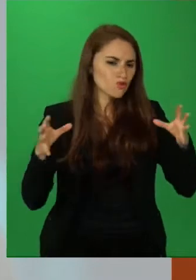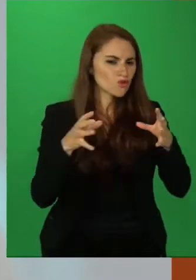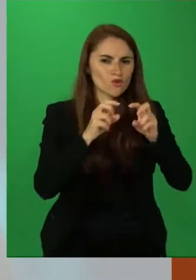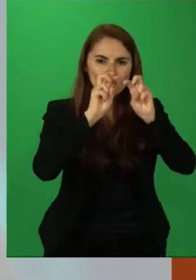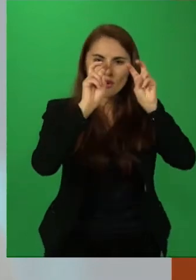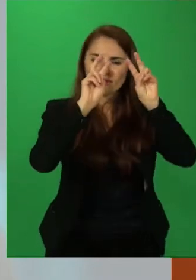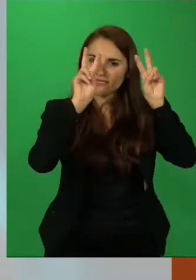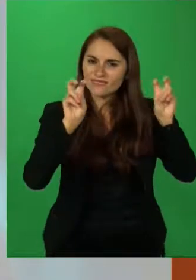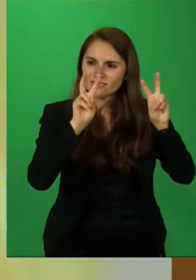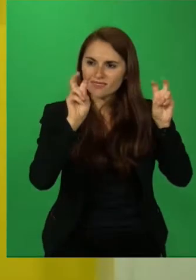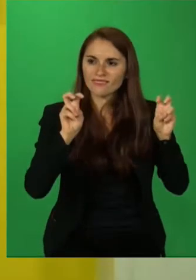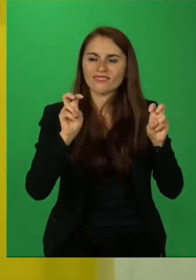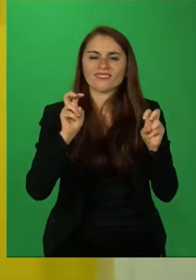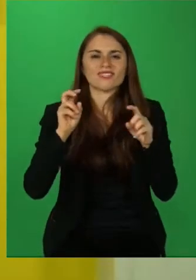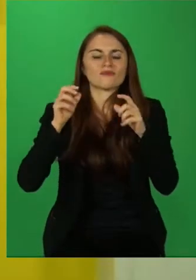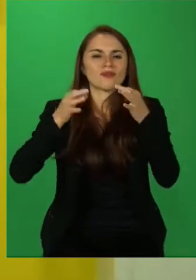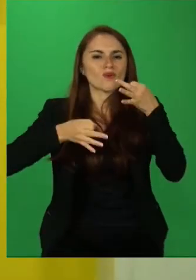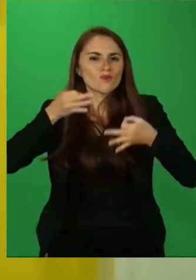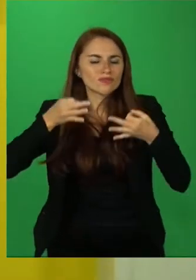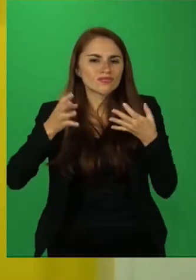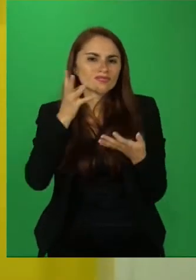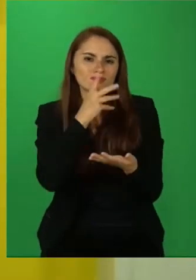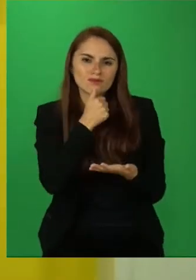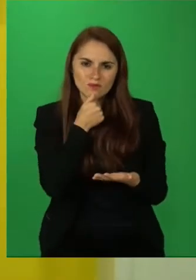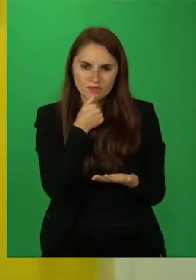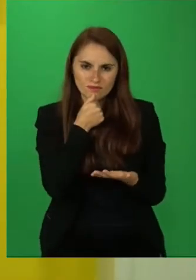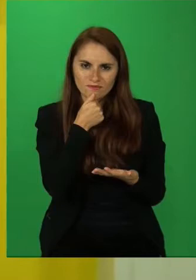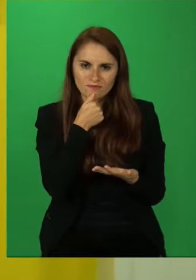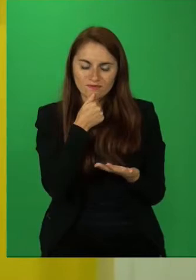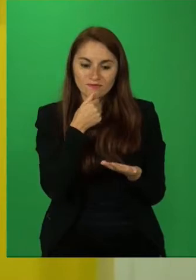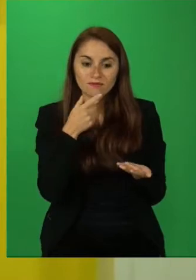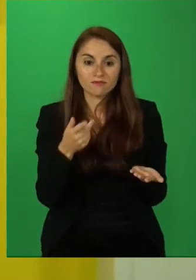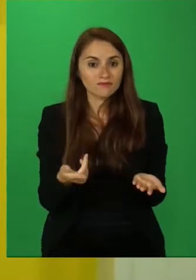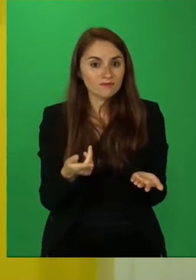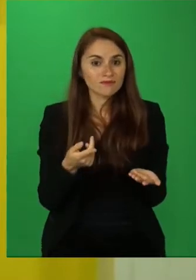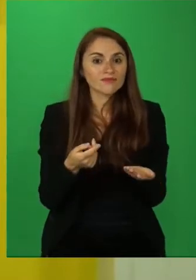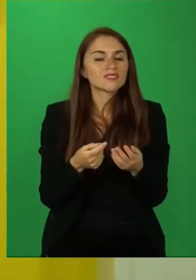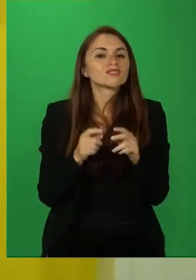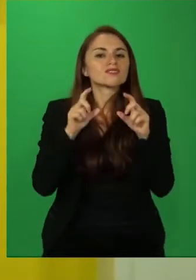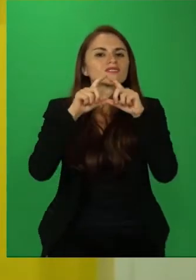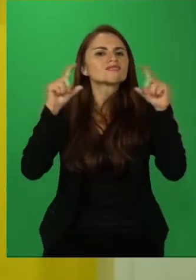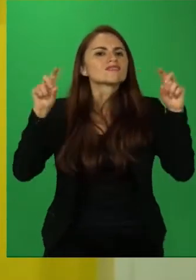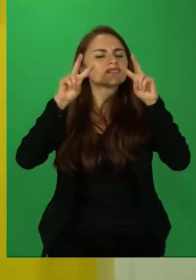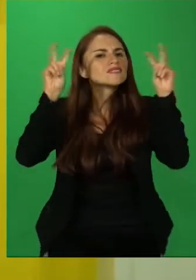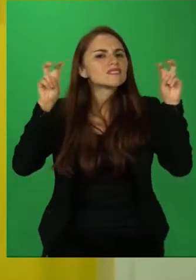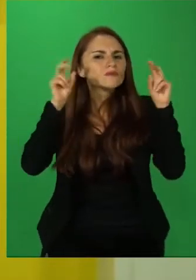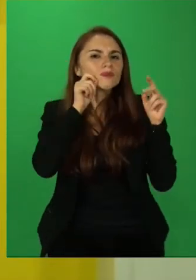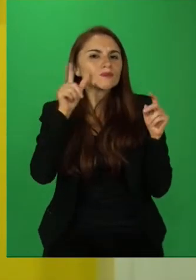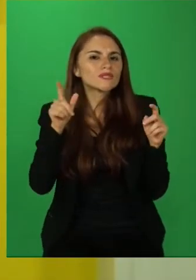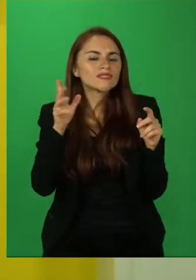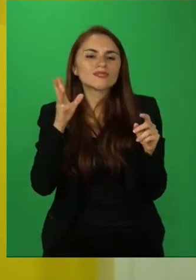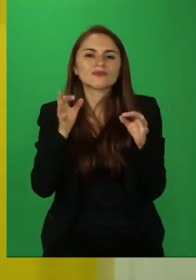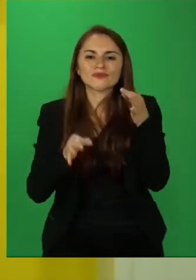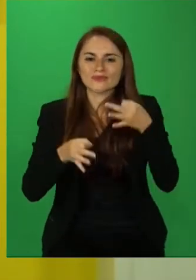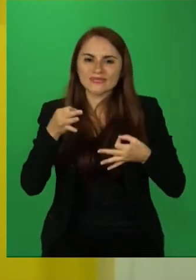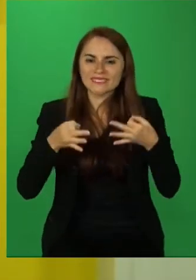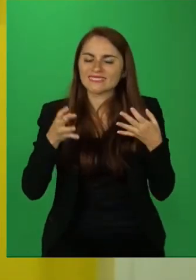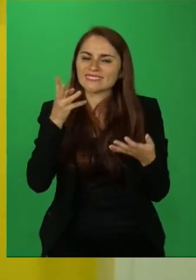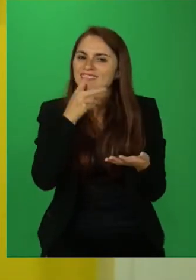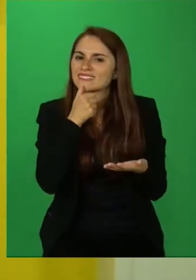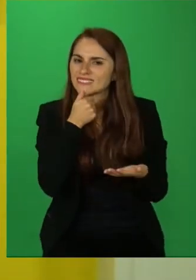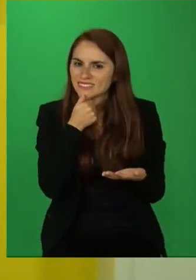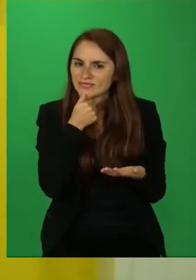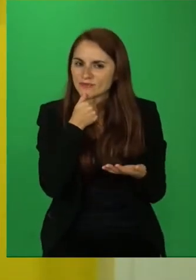es? Muy bien, las injusticias. ¿Y cuál es la idea que defiende el emisor? ¿Te acuerdas o no?